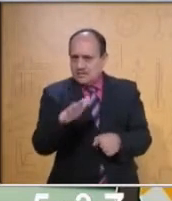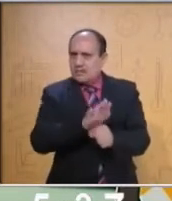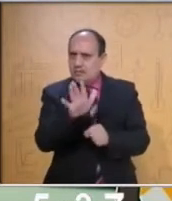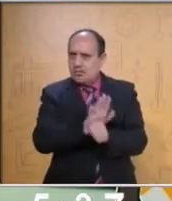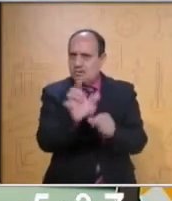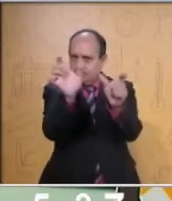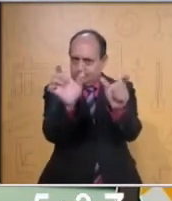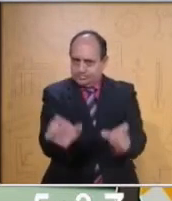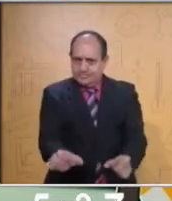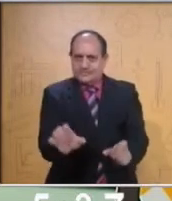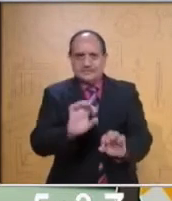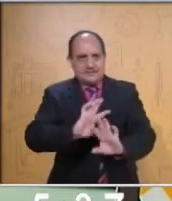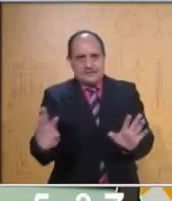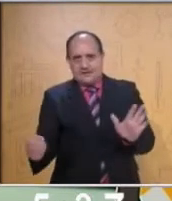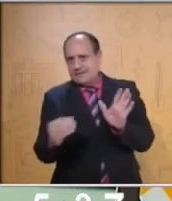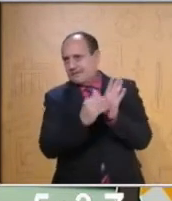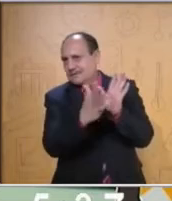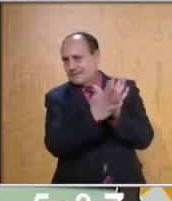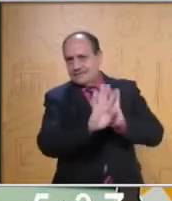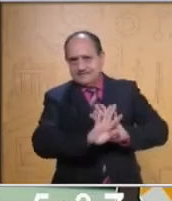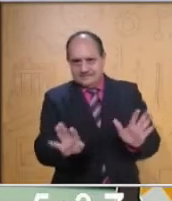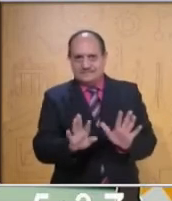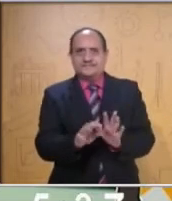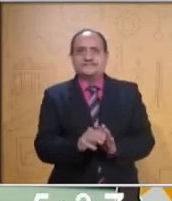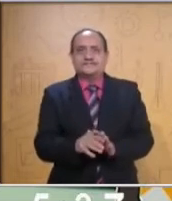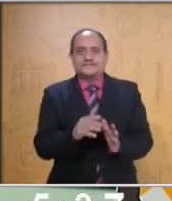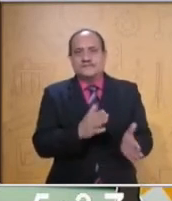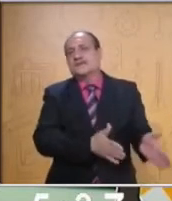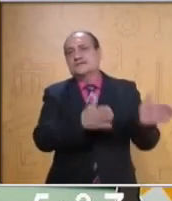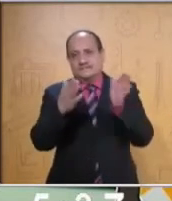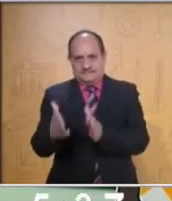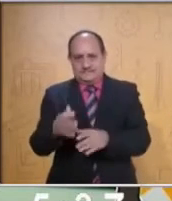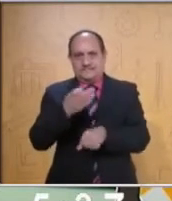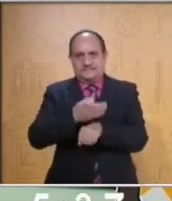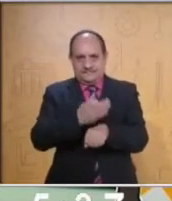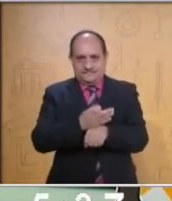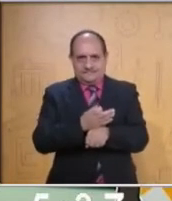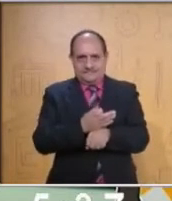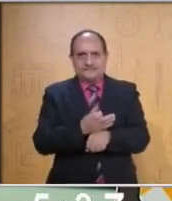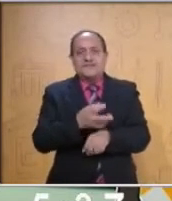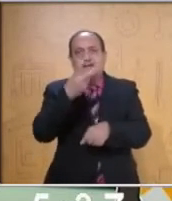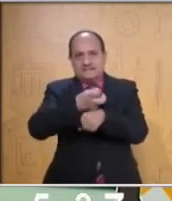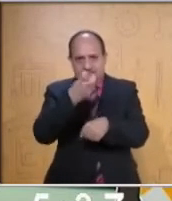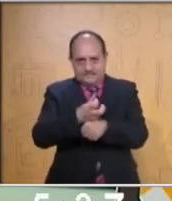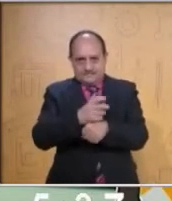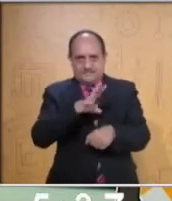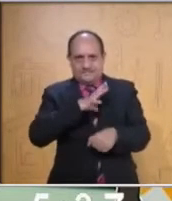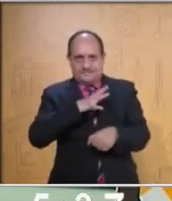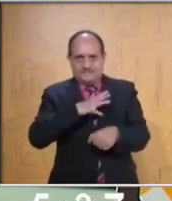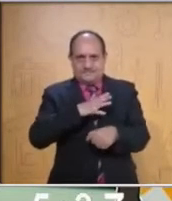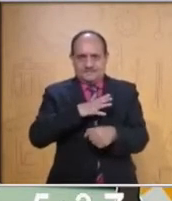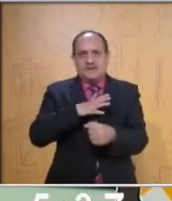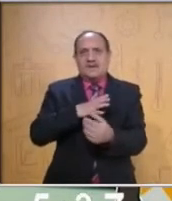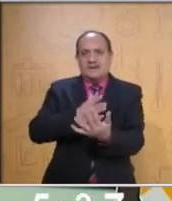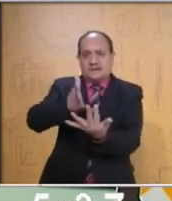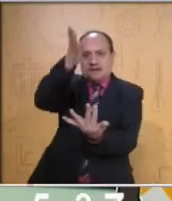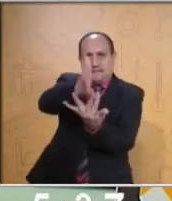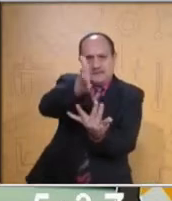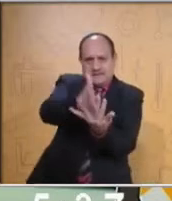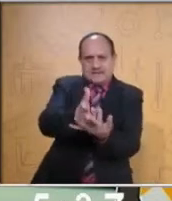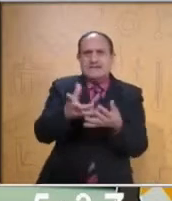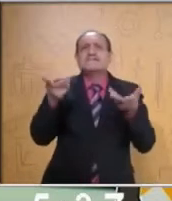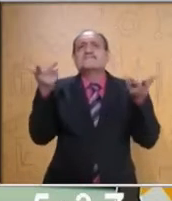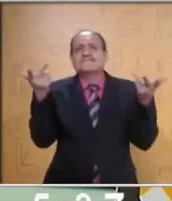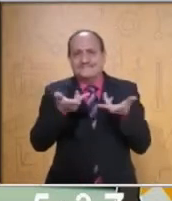obtuvimos ahí un resultado. Y vamos a tener ahorita el segundo. Tenemos que de la mediana, ¿qué tuve que